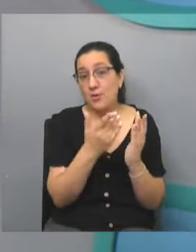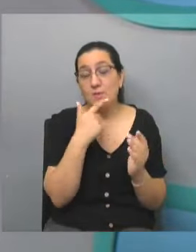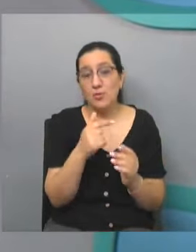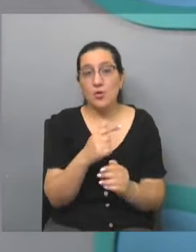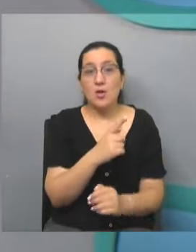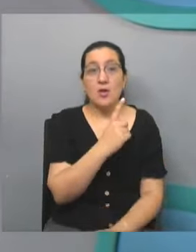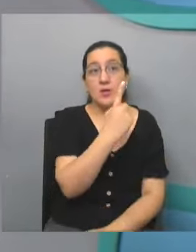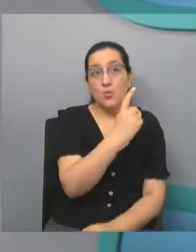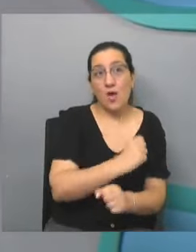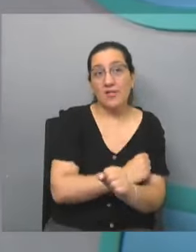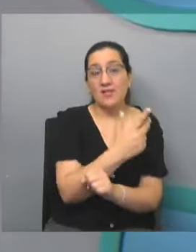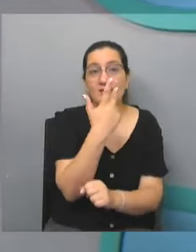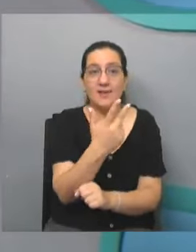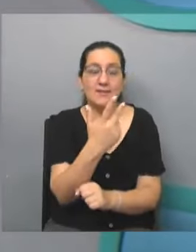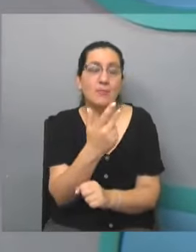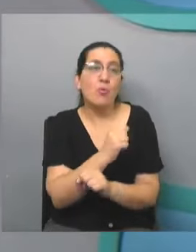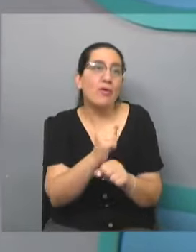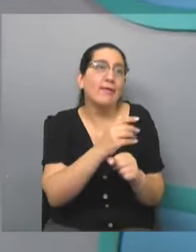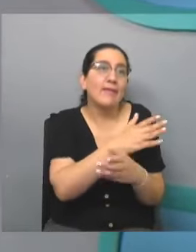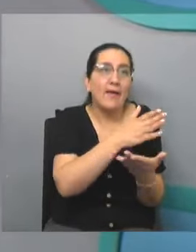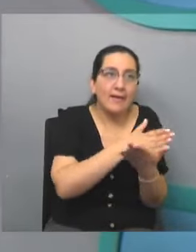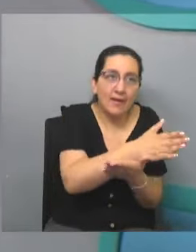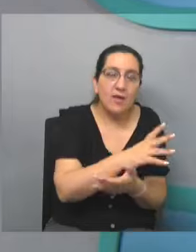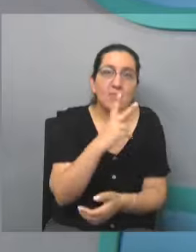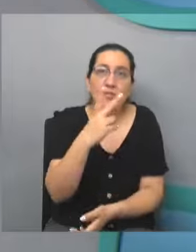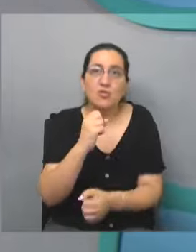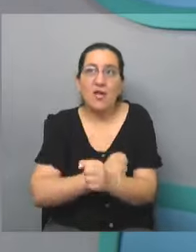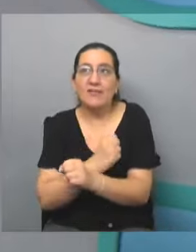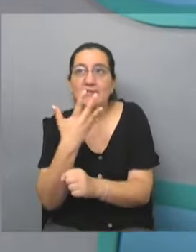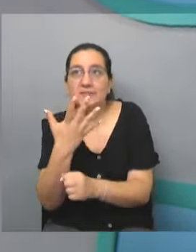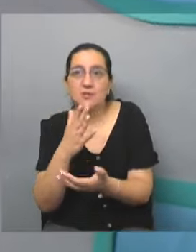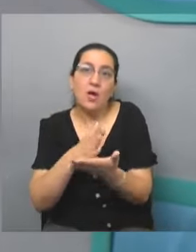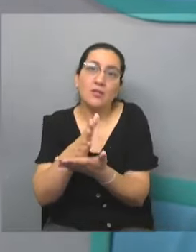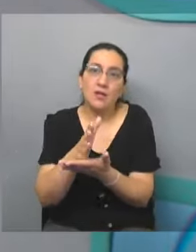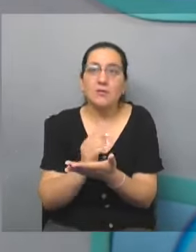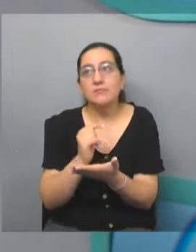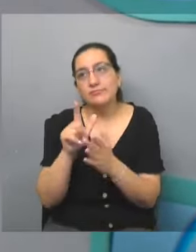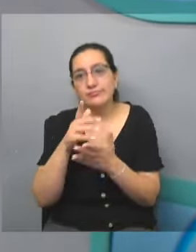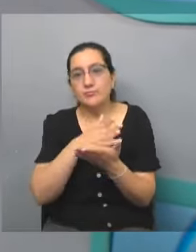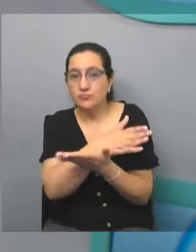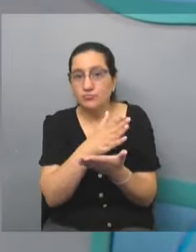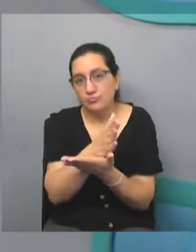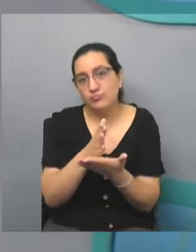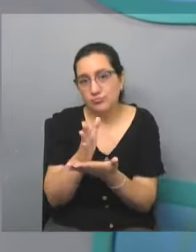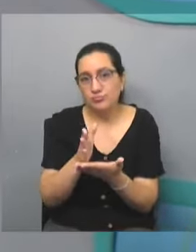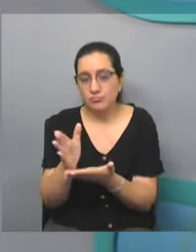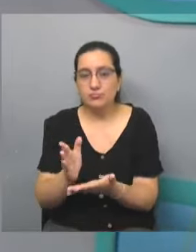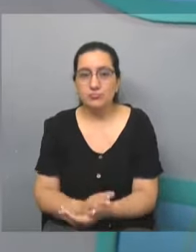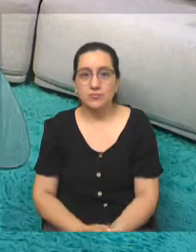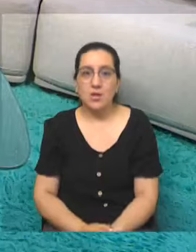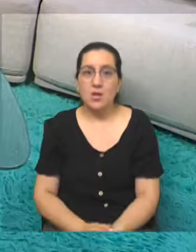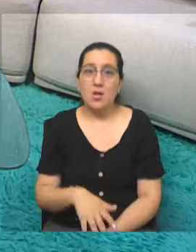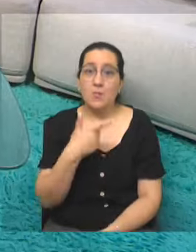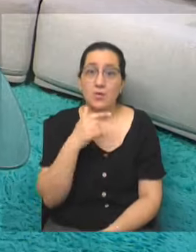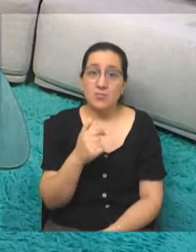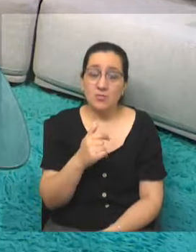1 y 3, sos, no sé qué, de 3 a 5 puede ser tanto, de 5 a 7 tanto, de 7 a... raro, pero funciona así. Qué fuerte si querés ser algo que